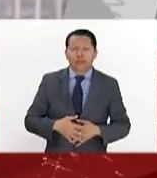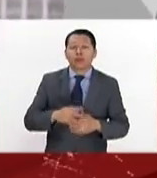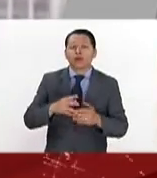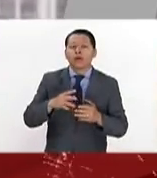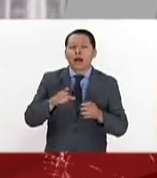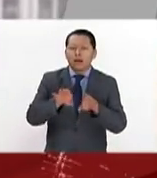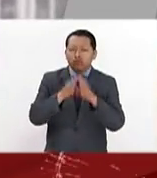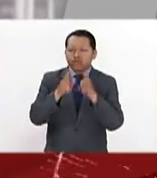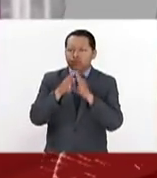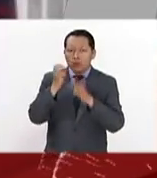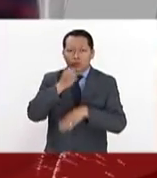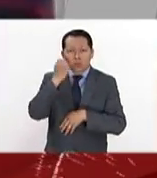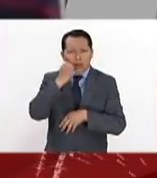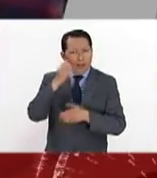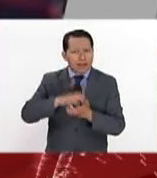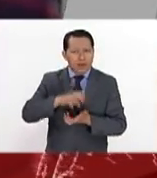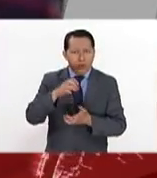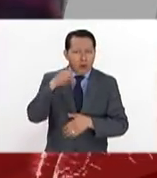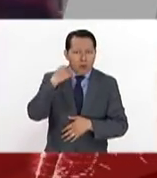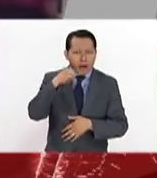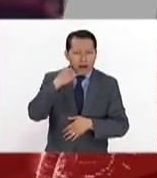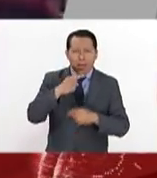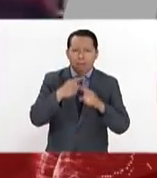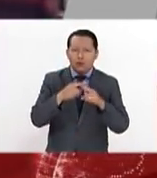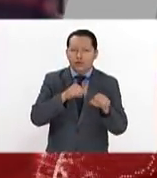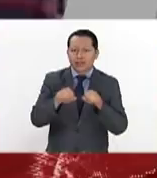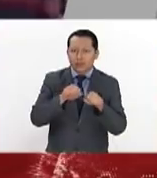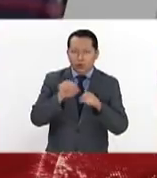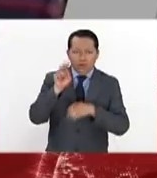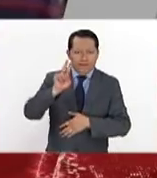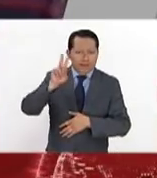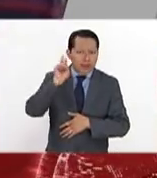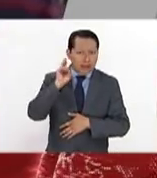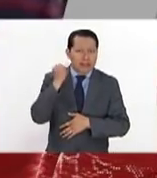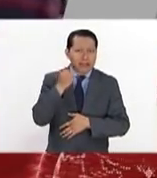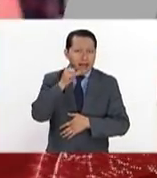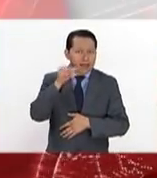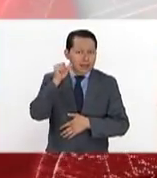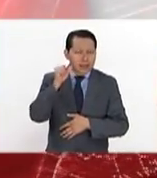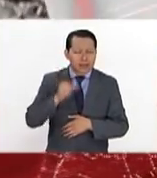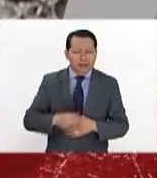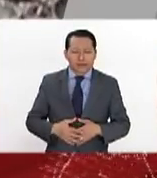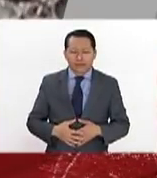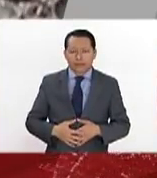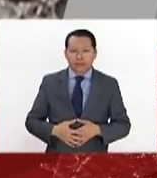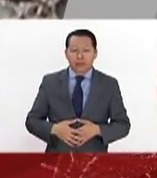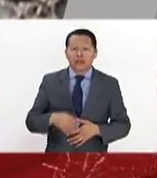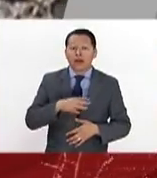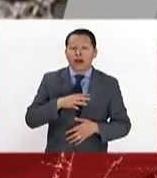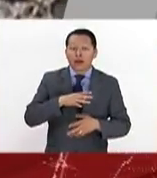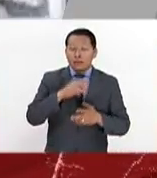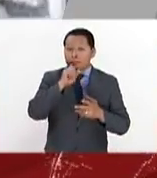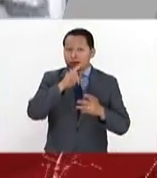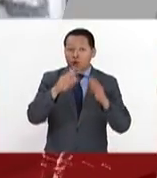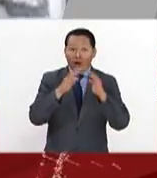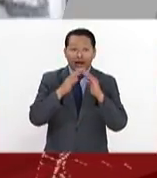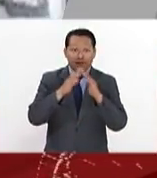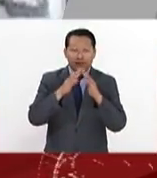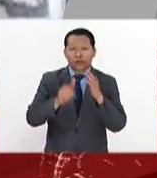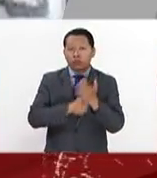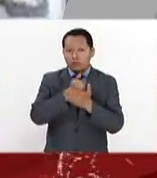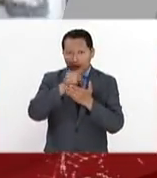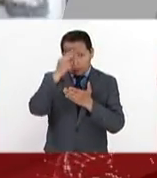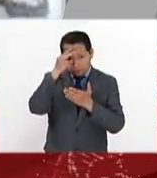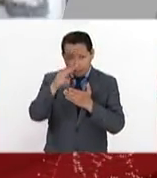las clases en la mayoría de las escuelas de Oaxaca tras los sismos del viernes y la réplica de ayer. La reconstrucción de viviendas en la Ciudad de